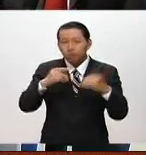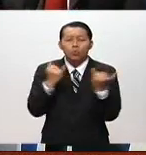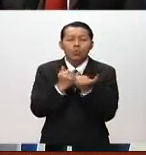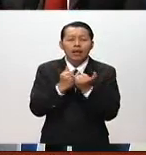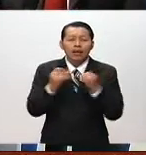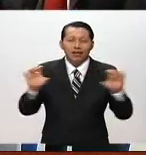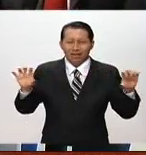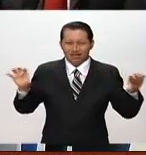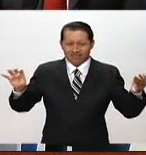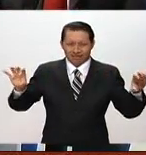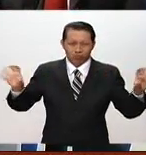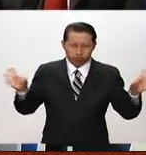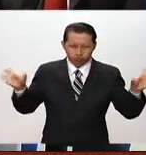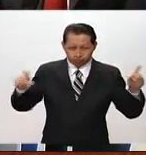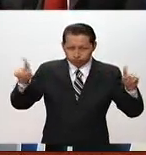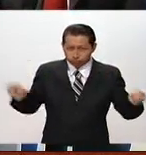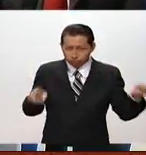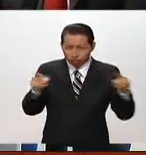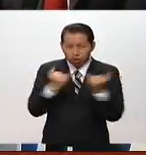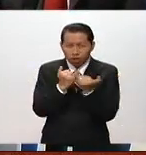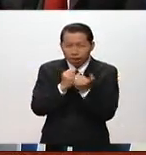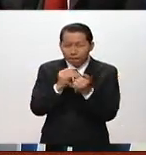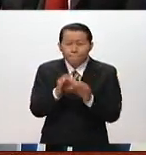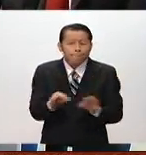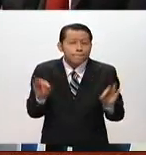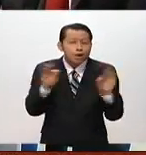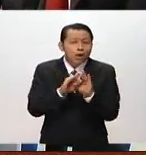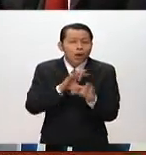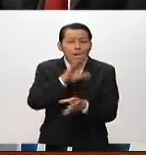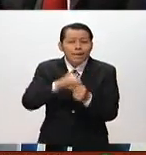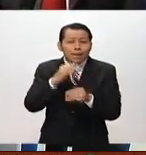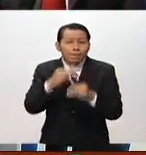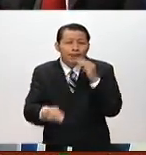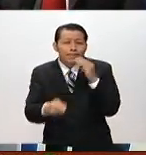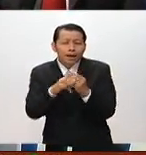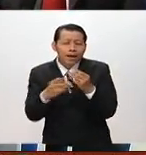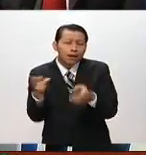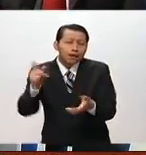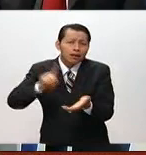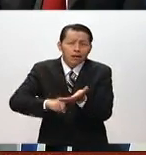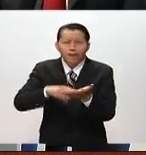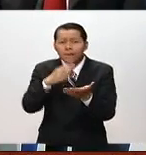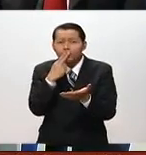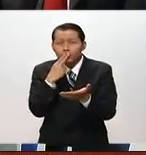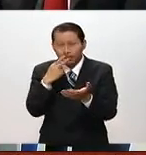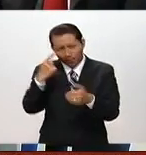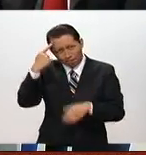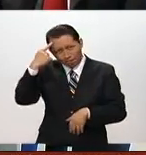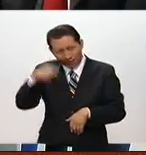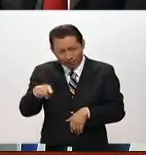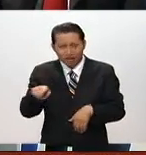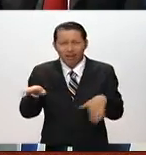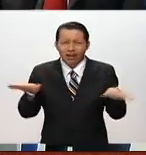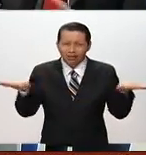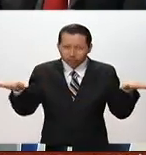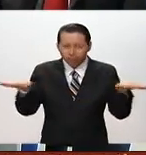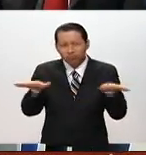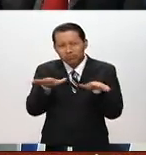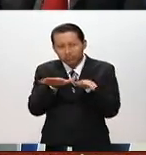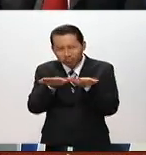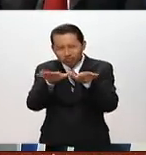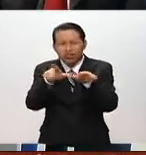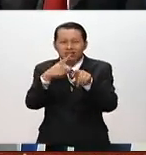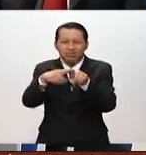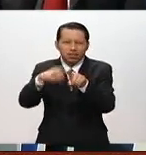en los motores de avión. Es muy importante el tipo de materiales que se usan en estos álabes y precisamente aquí